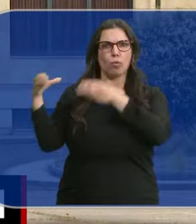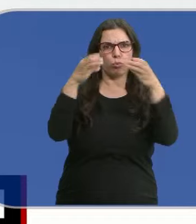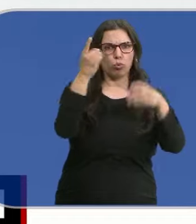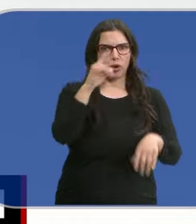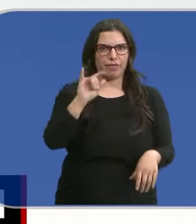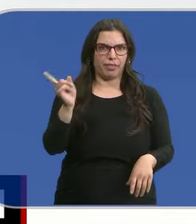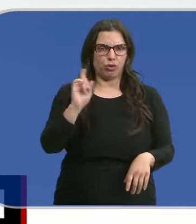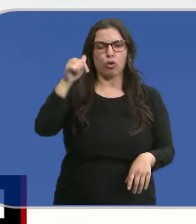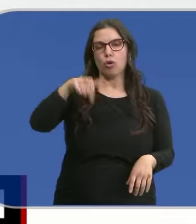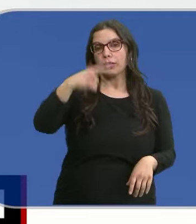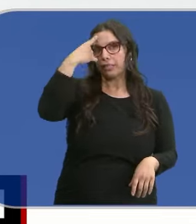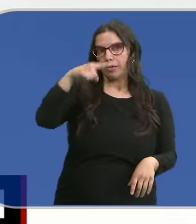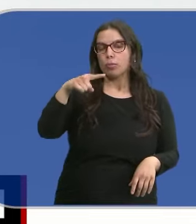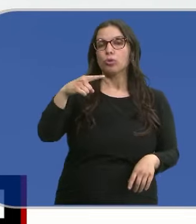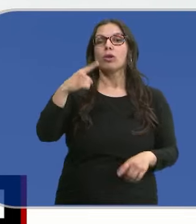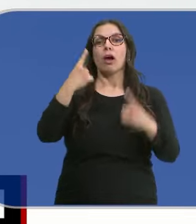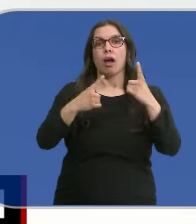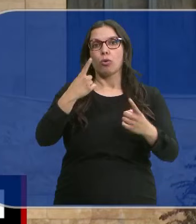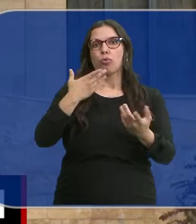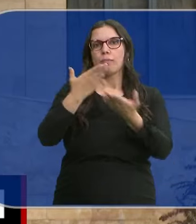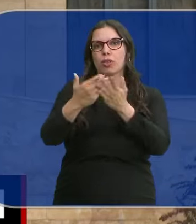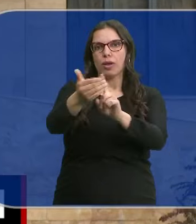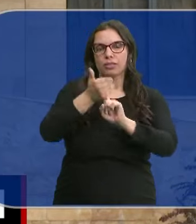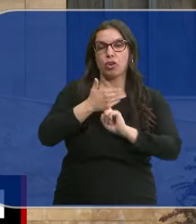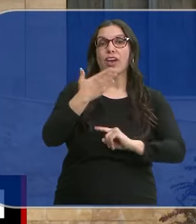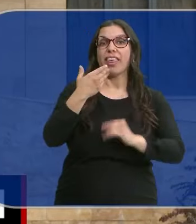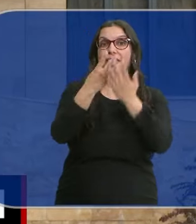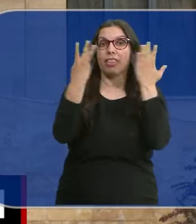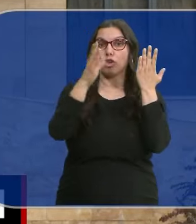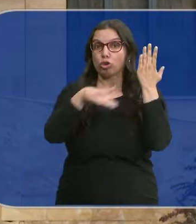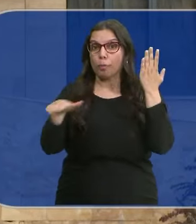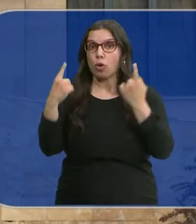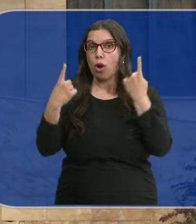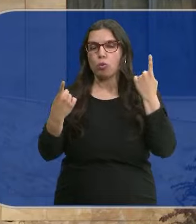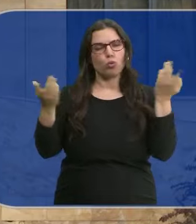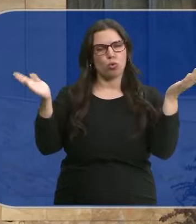vez. Hoy hemos conocido que han pedido asilo y que no hay menores de edad.